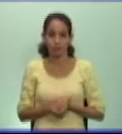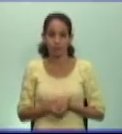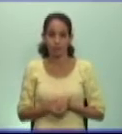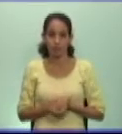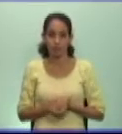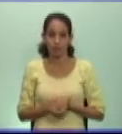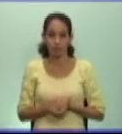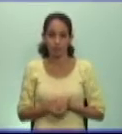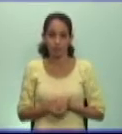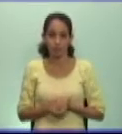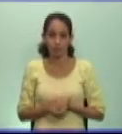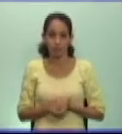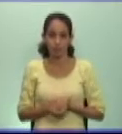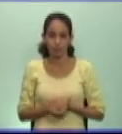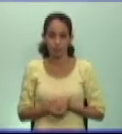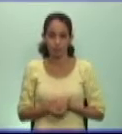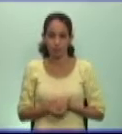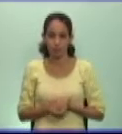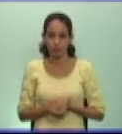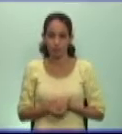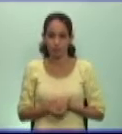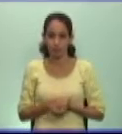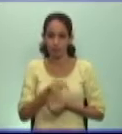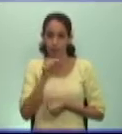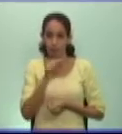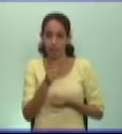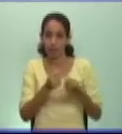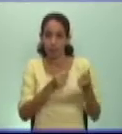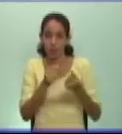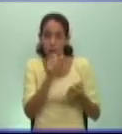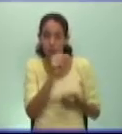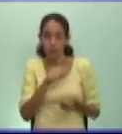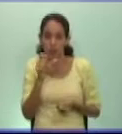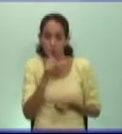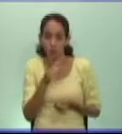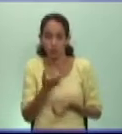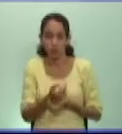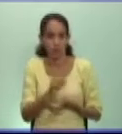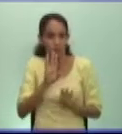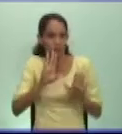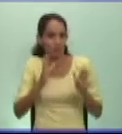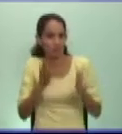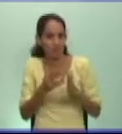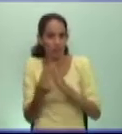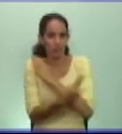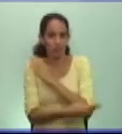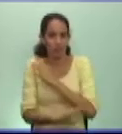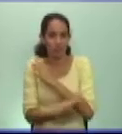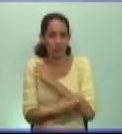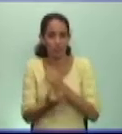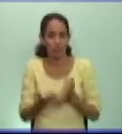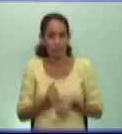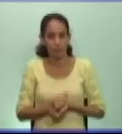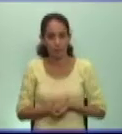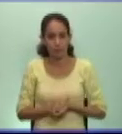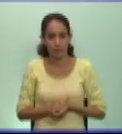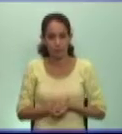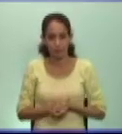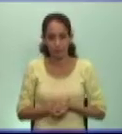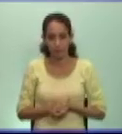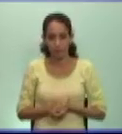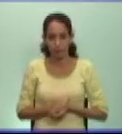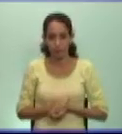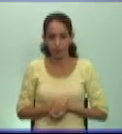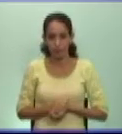todos los demás elementos de la vida social y económica del país. Eso desde el punto de vista económico, así lo